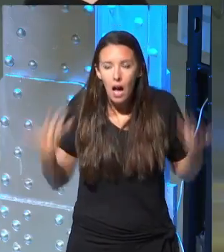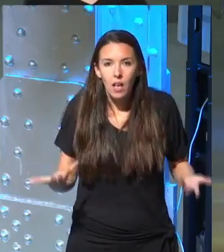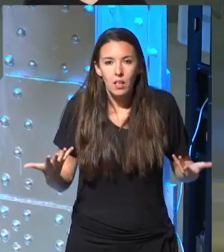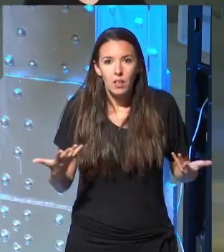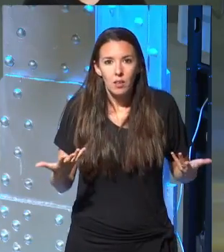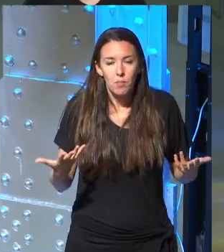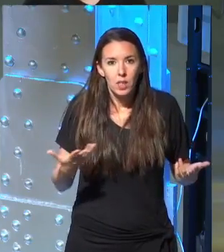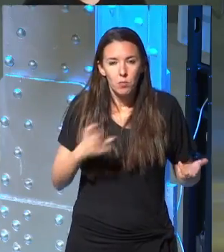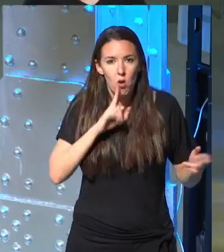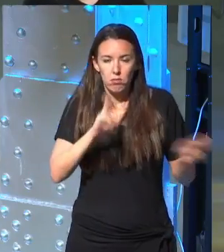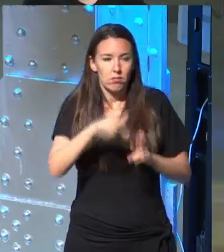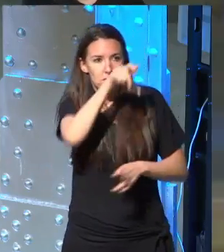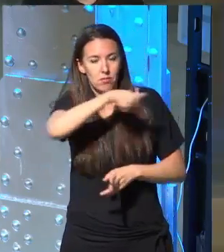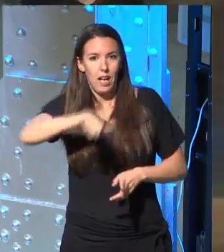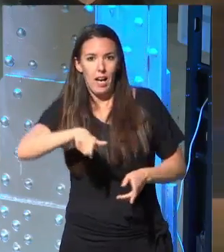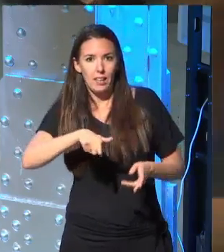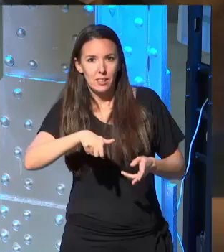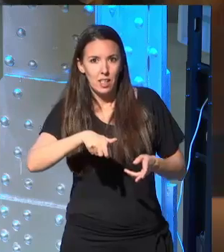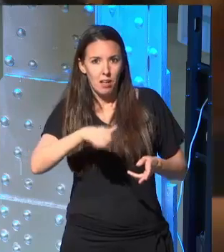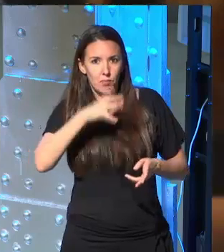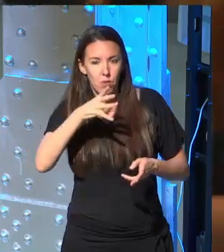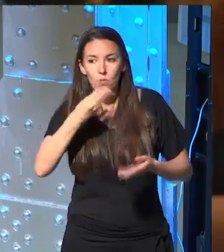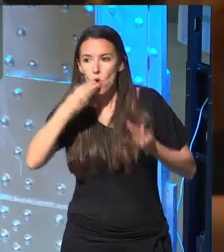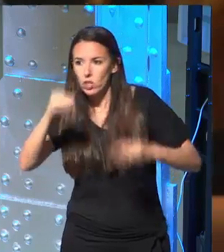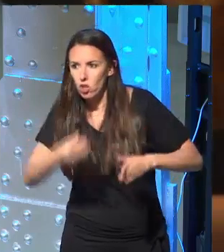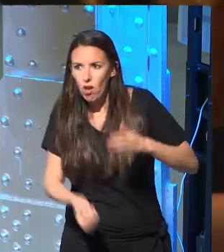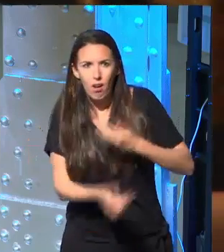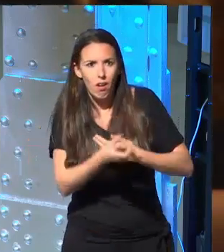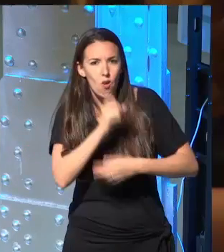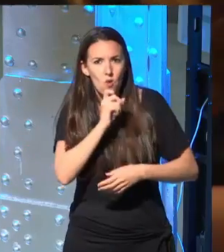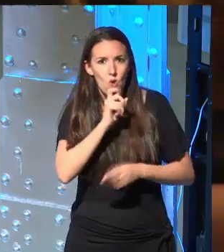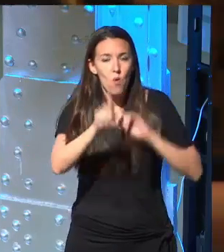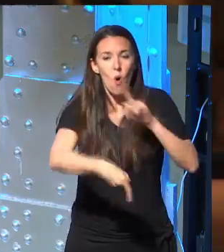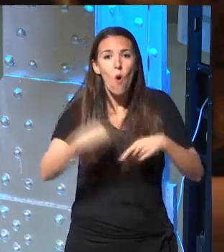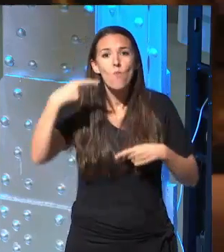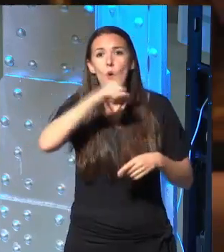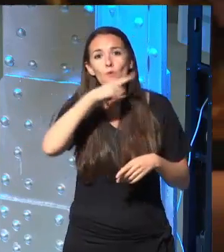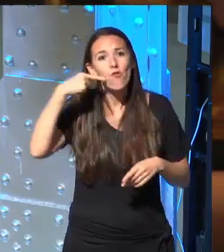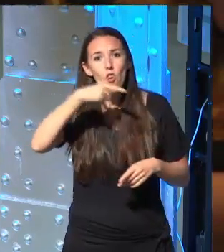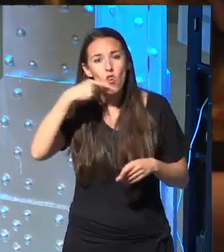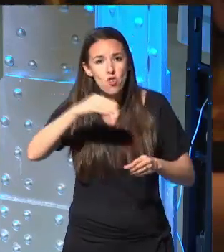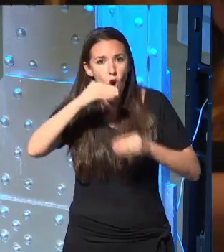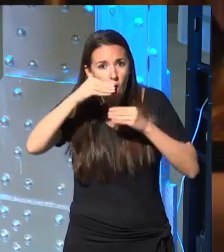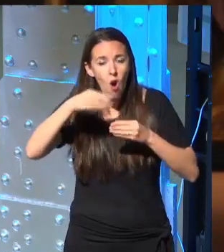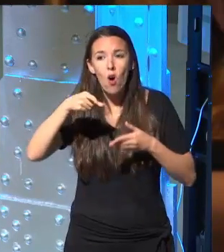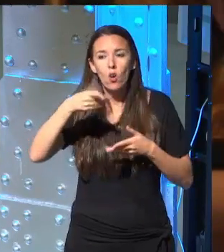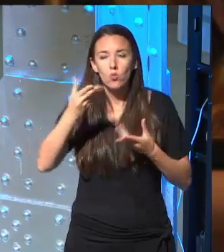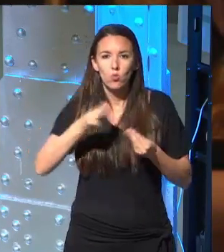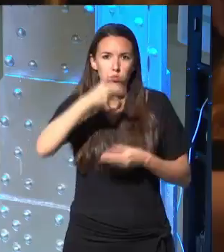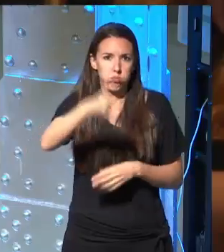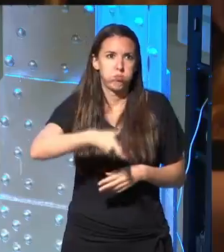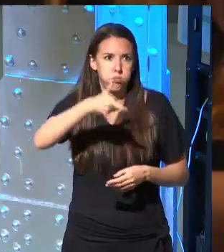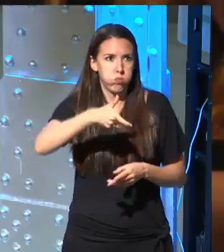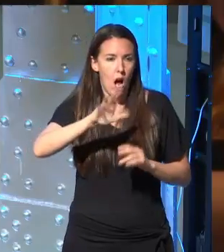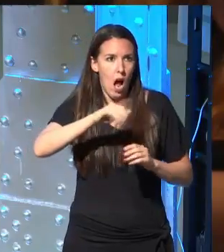las reacciones de la gente que se ha creado a raíz de la historia. Yo, después de lo del bollo, pues estuviste mucho rato,